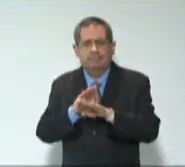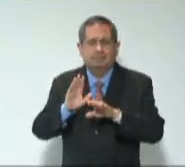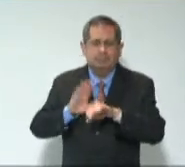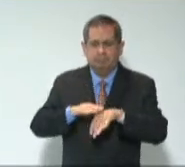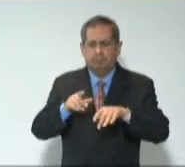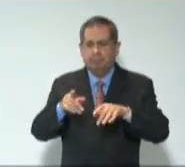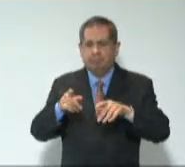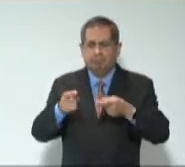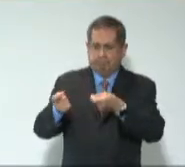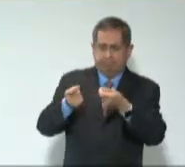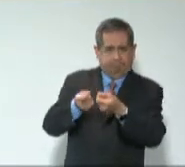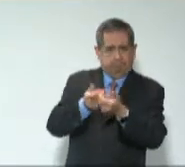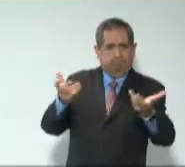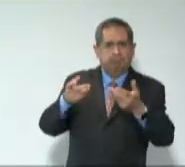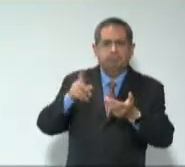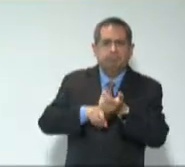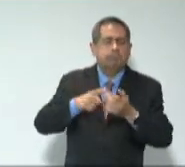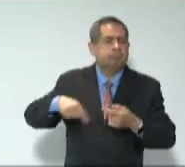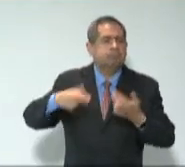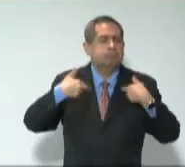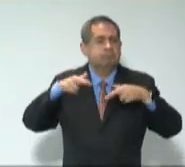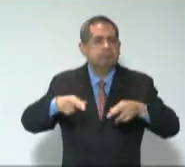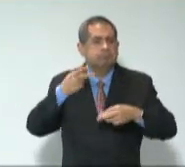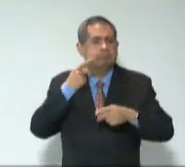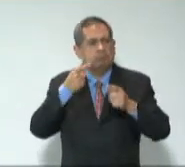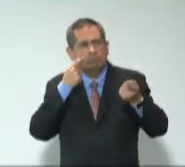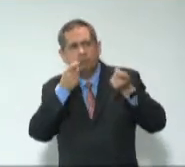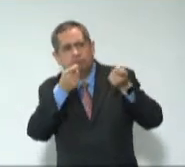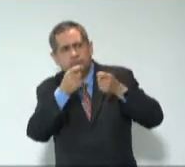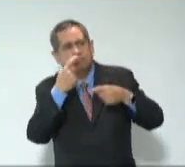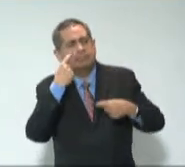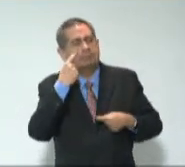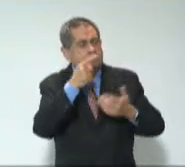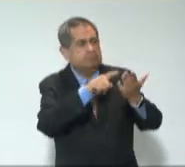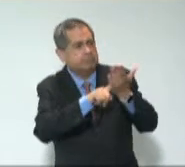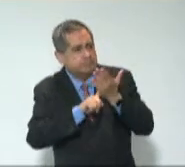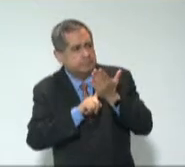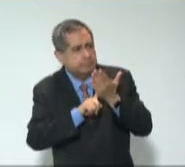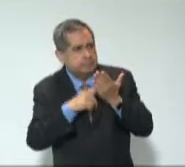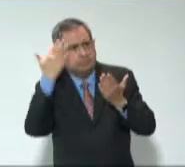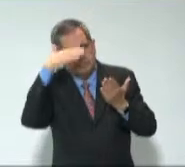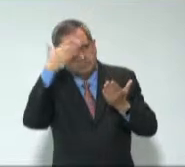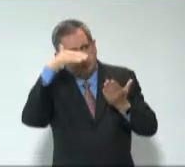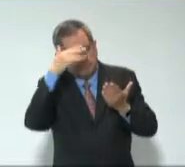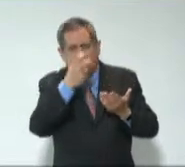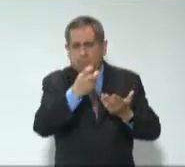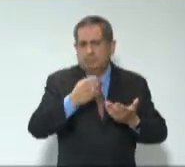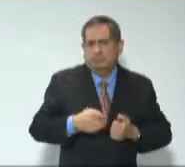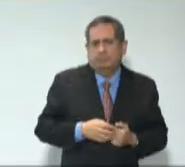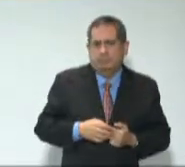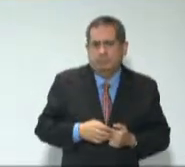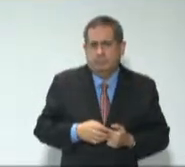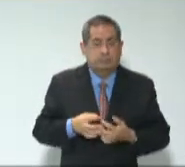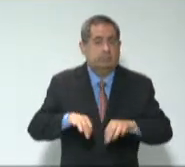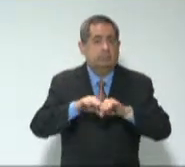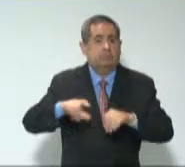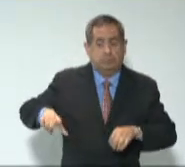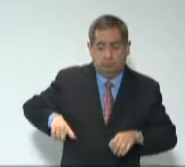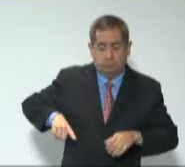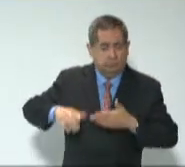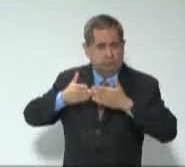social de los representantes políticos desde luego eh Para hablar de gobierno abierto es imprescindible